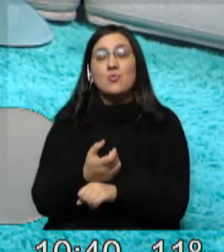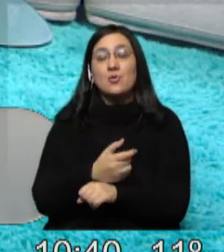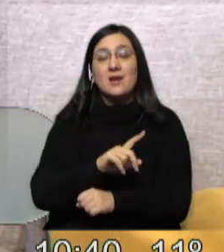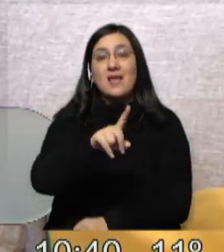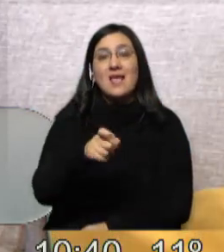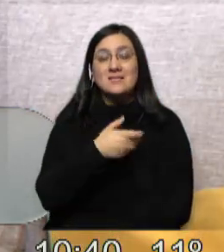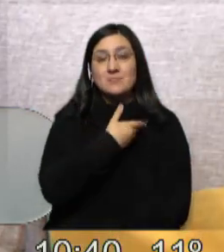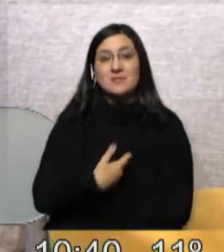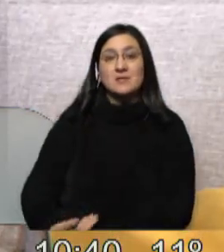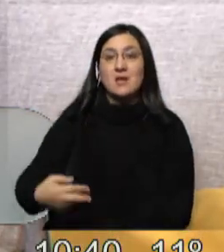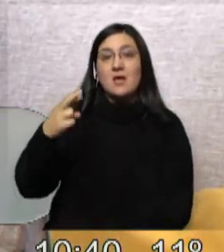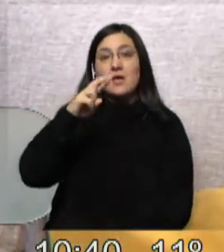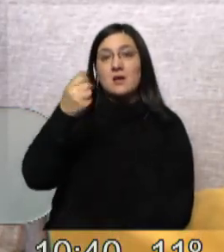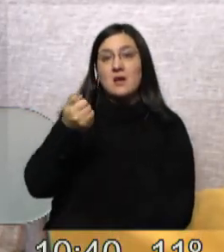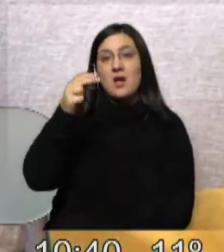Raúl Alfonsín,